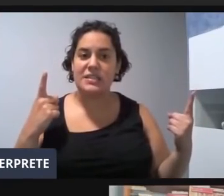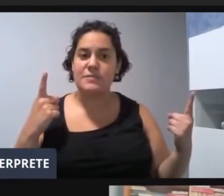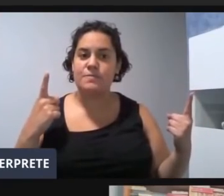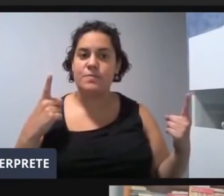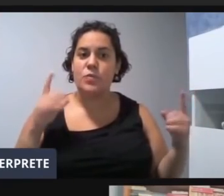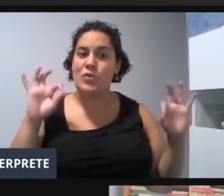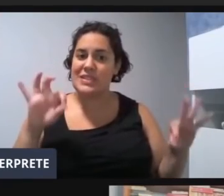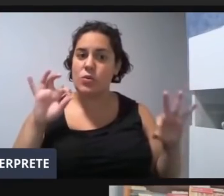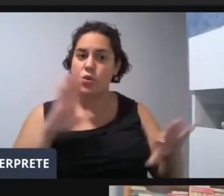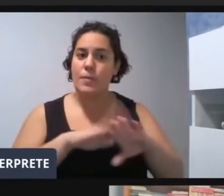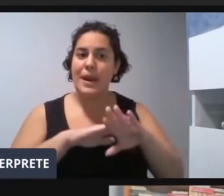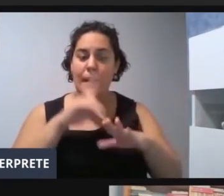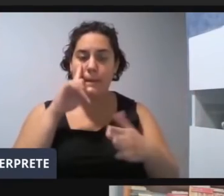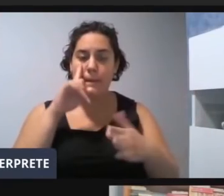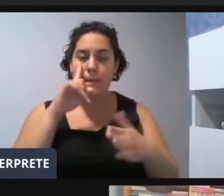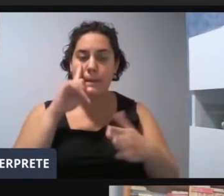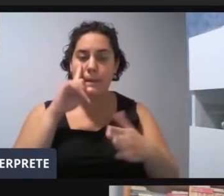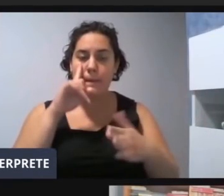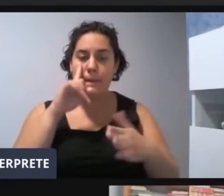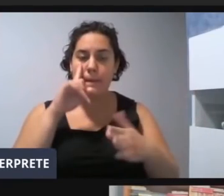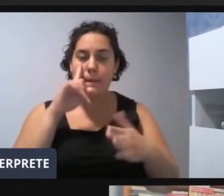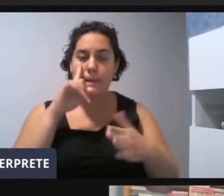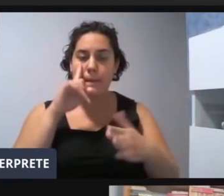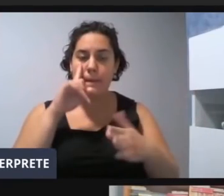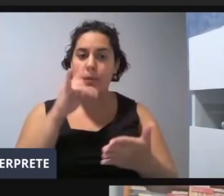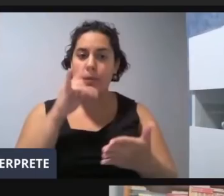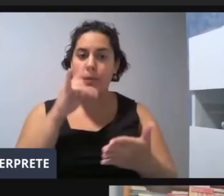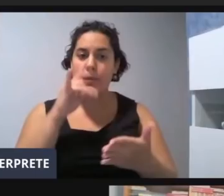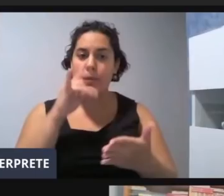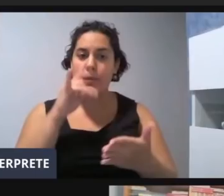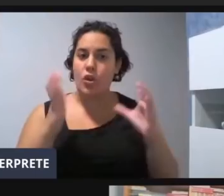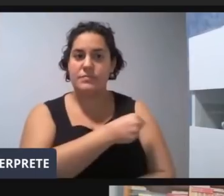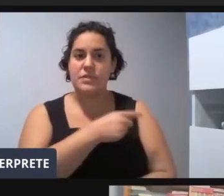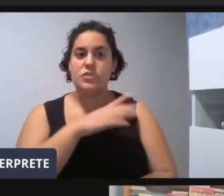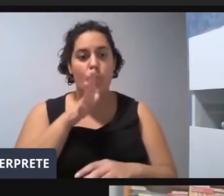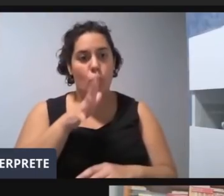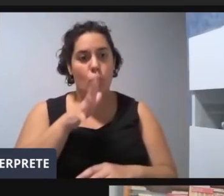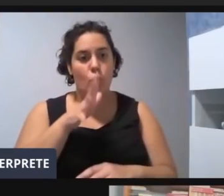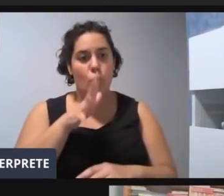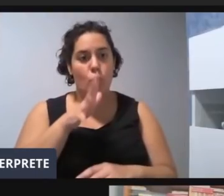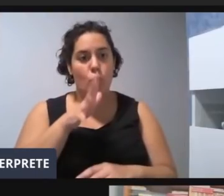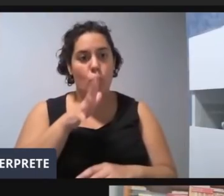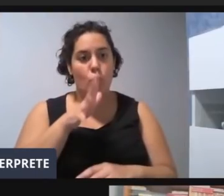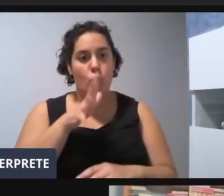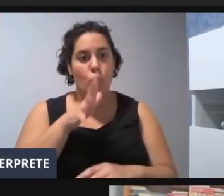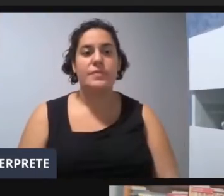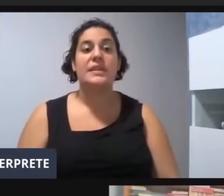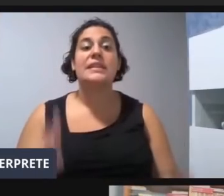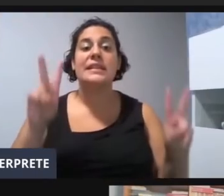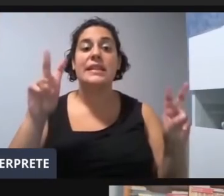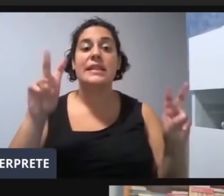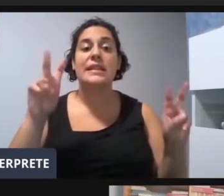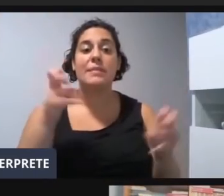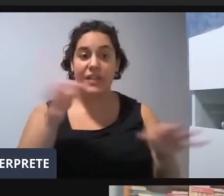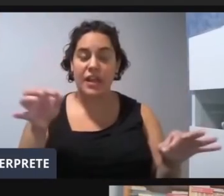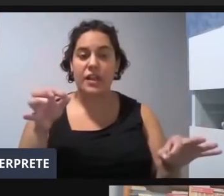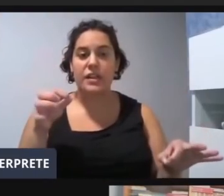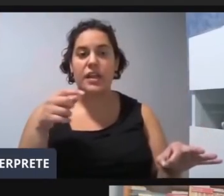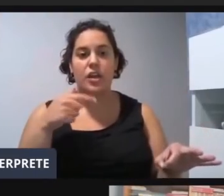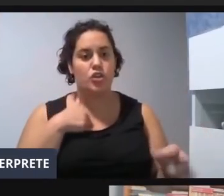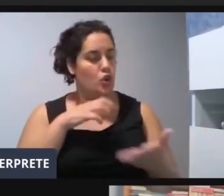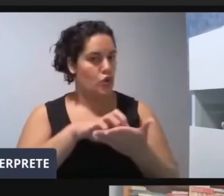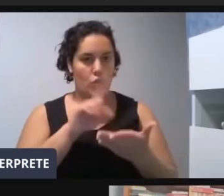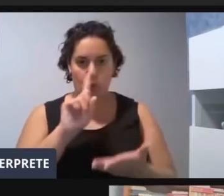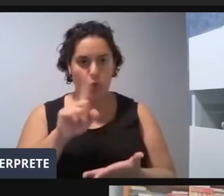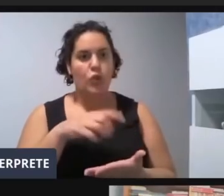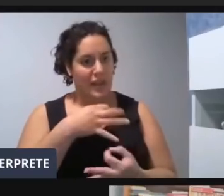más de la vacuna. Eso en cuanto a seguridad. En cuanto a eficacia, yo no dudo tanto, porque con las primeras